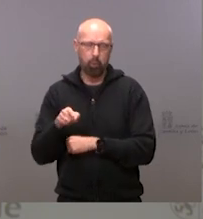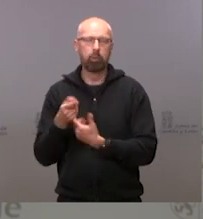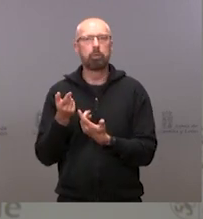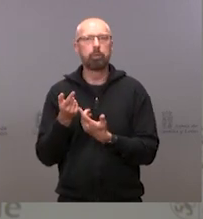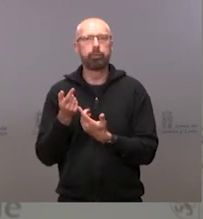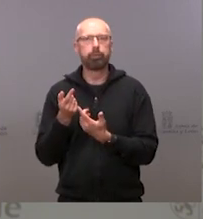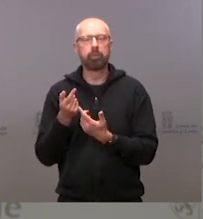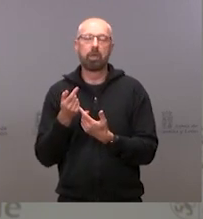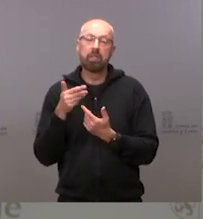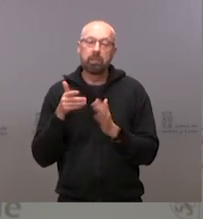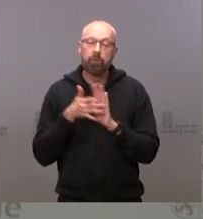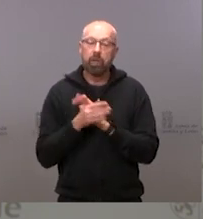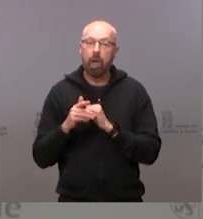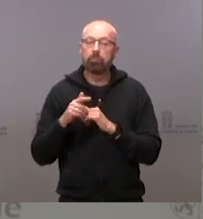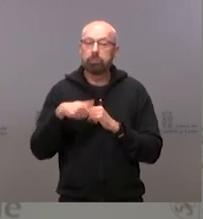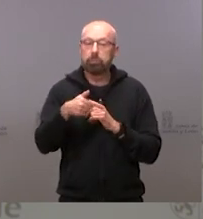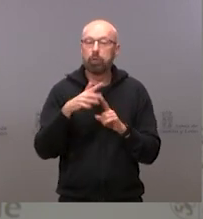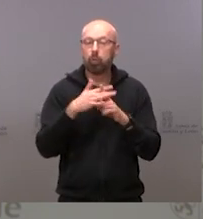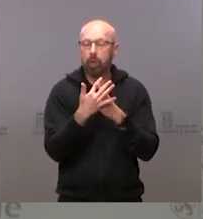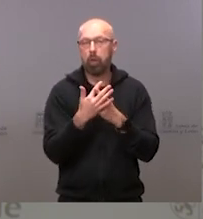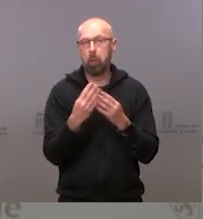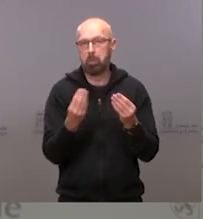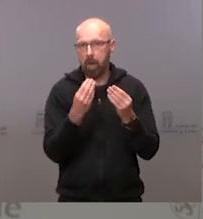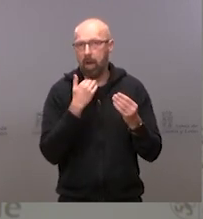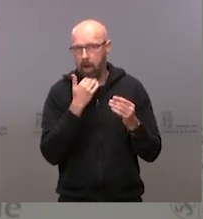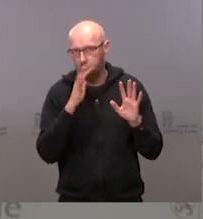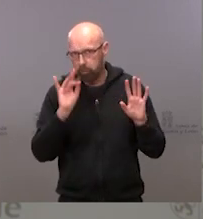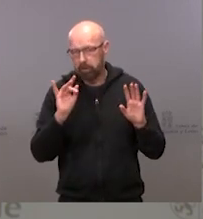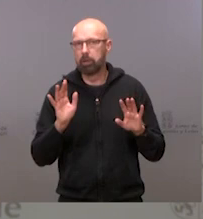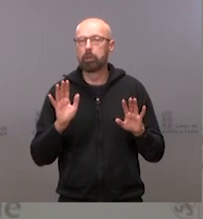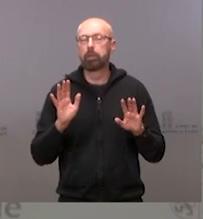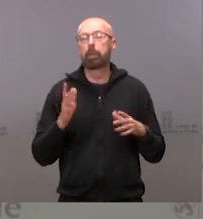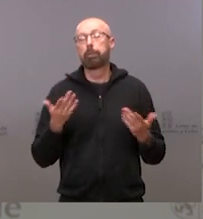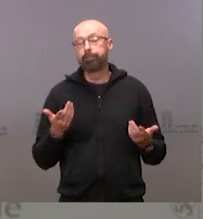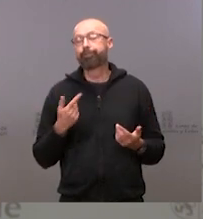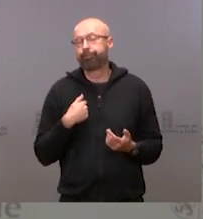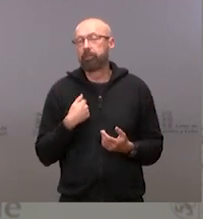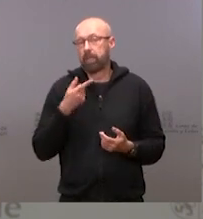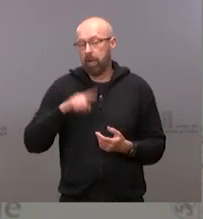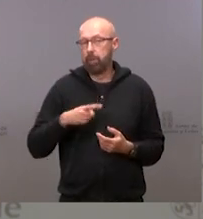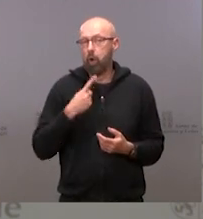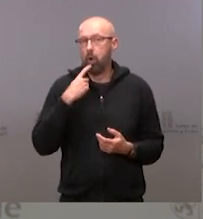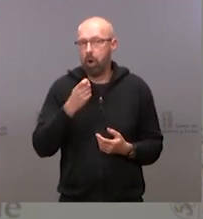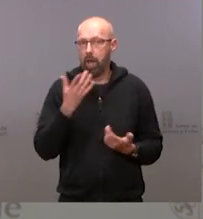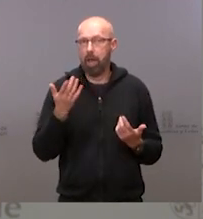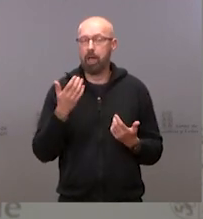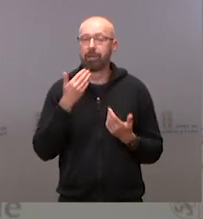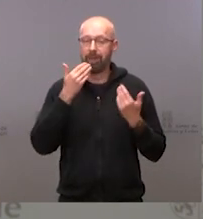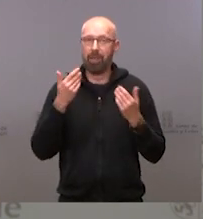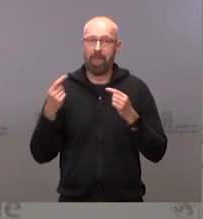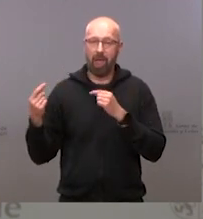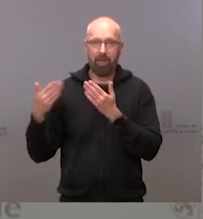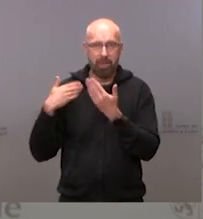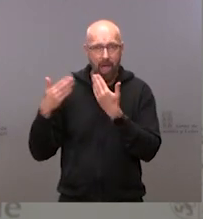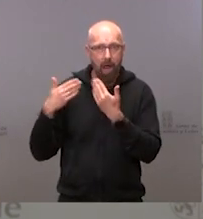afrontar la situación de otra manera vuelvo a insistir nos hubiera gustado que desde el diálogo la